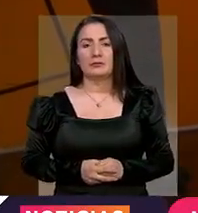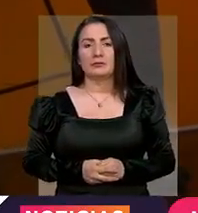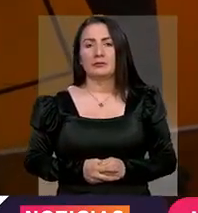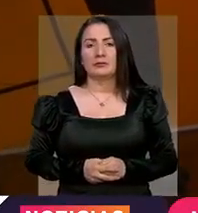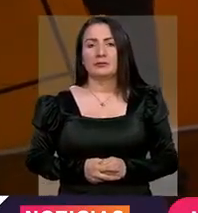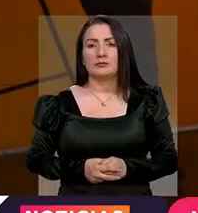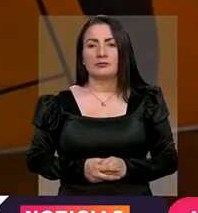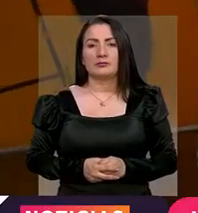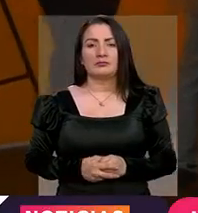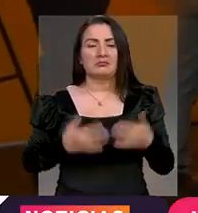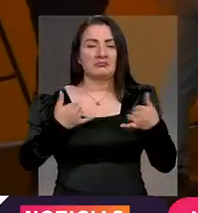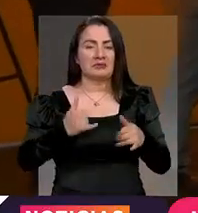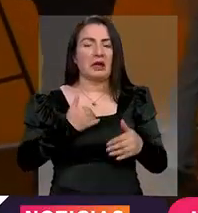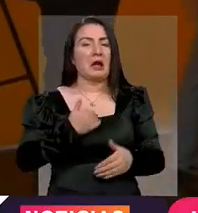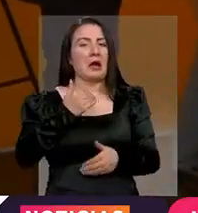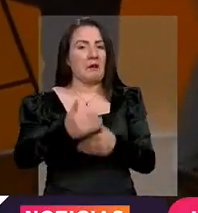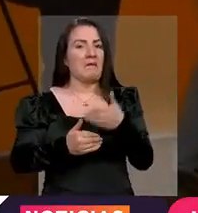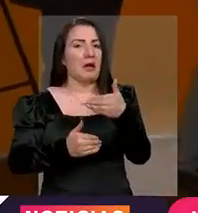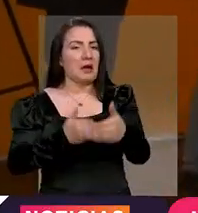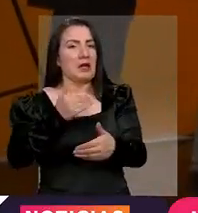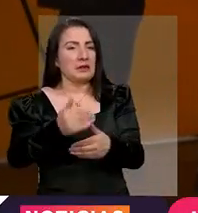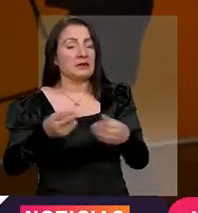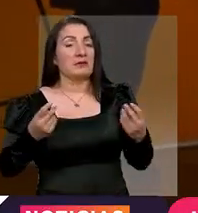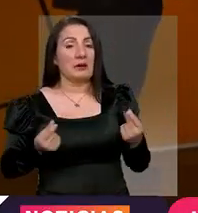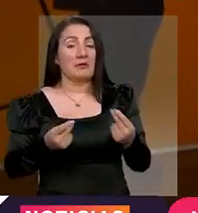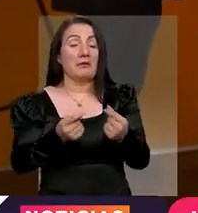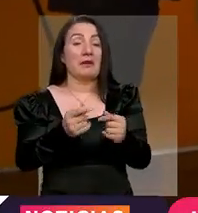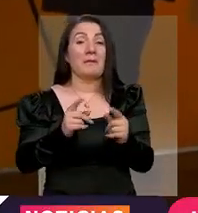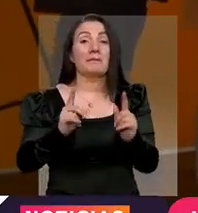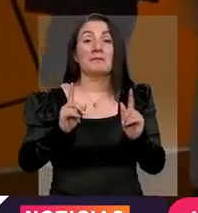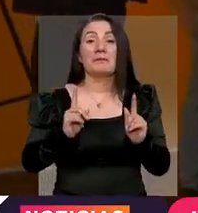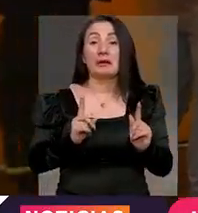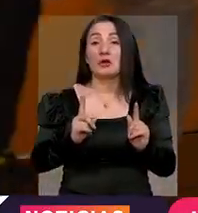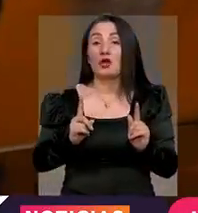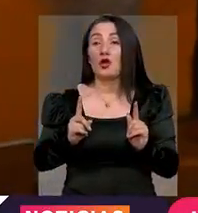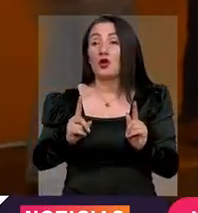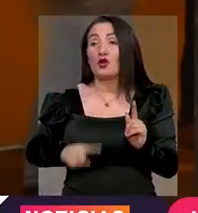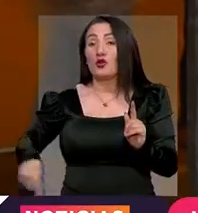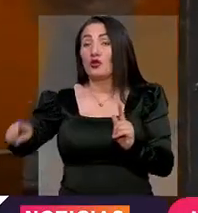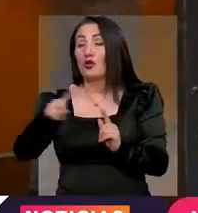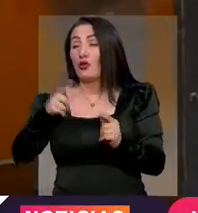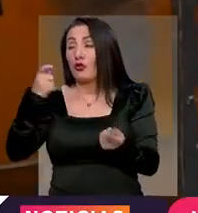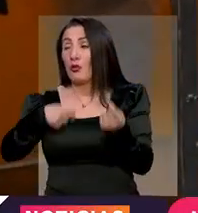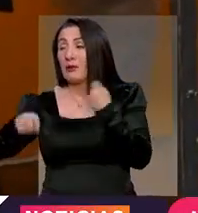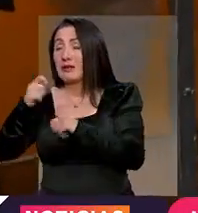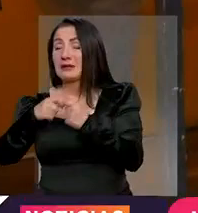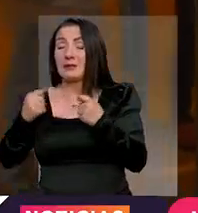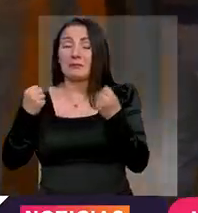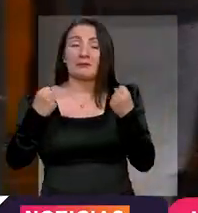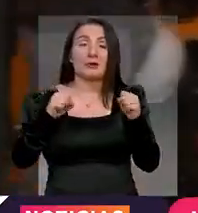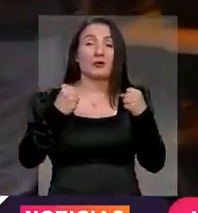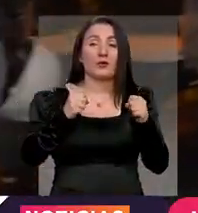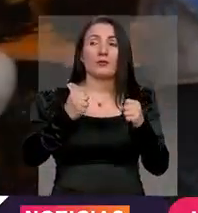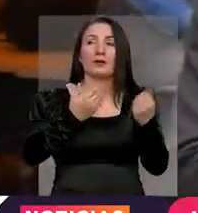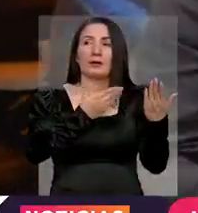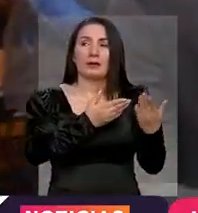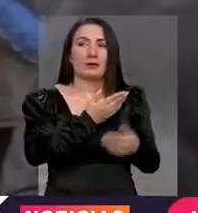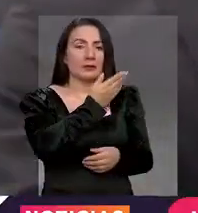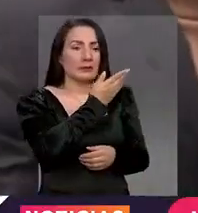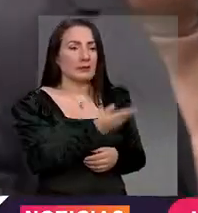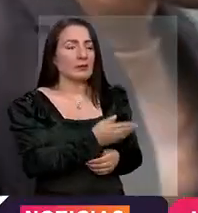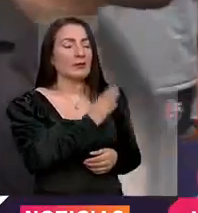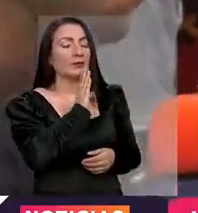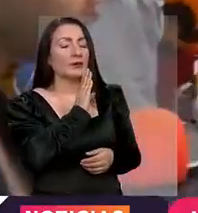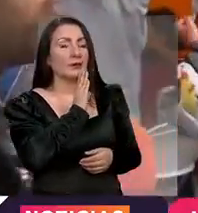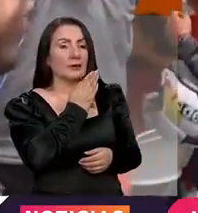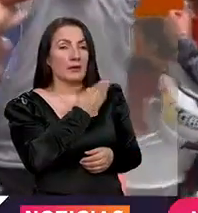La intervención avanza con celeridad, como les comentaba, pero la preocupación por parte de los comerciantes sigue intacta. Me encuentro en este